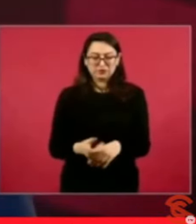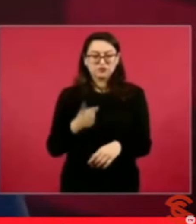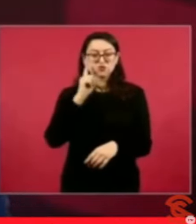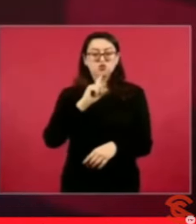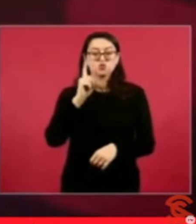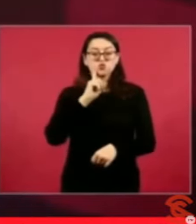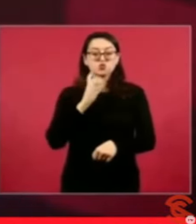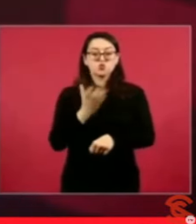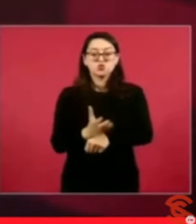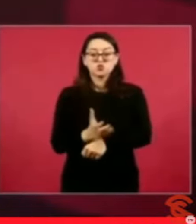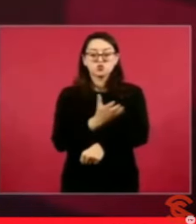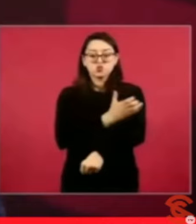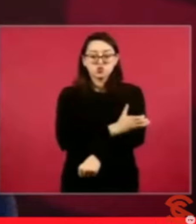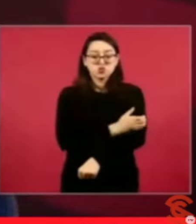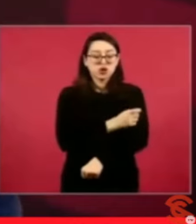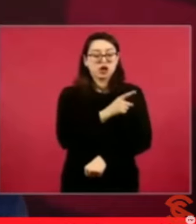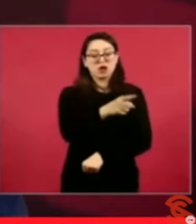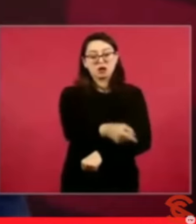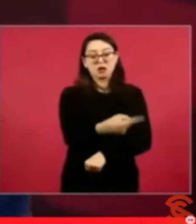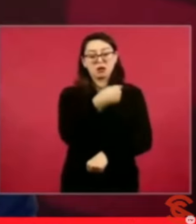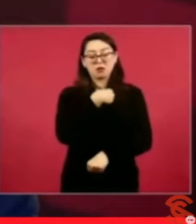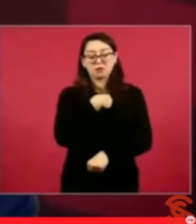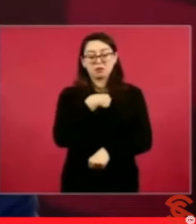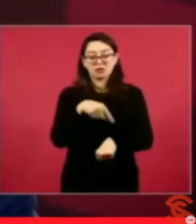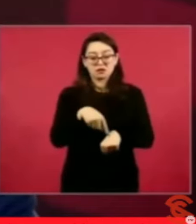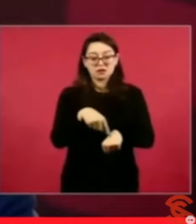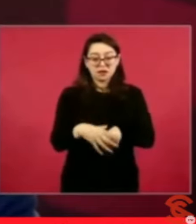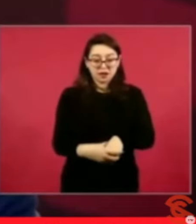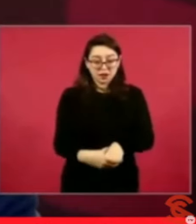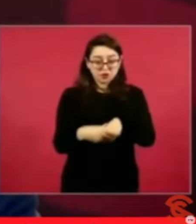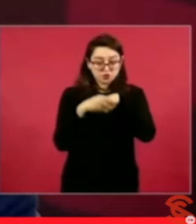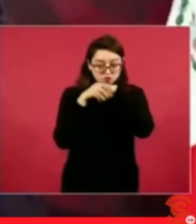me besó la mano no me da